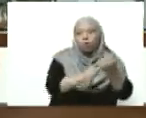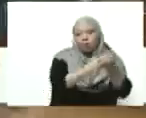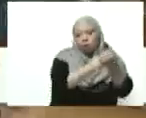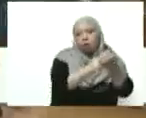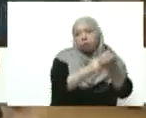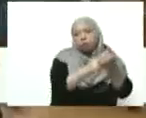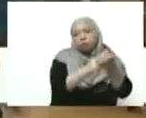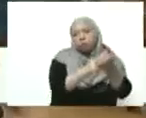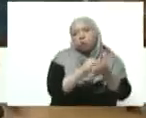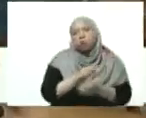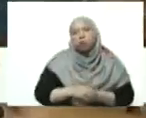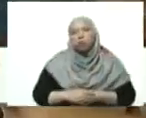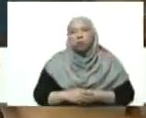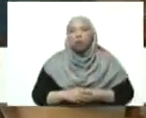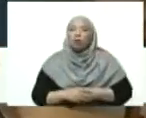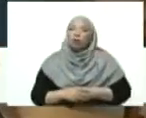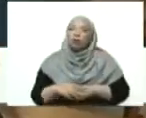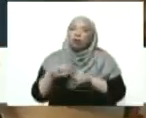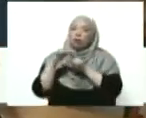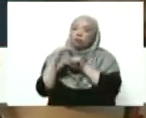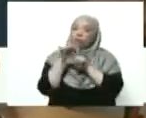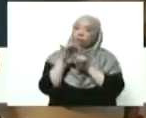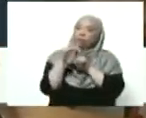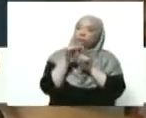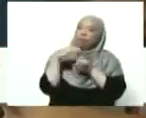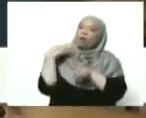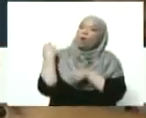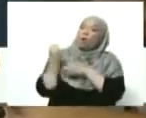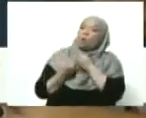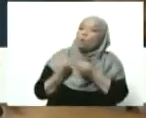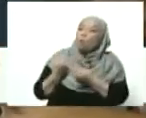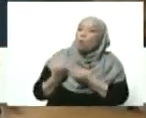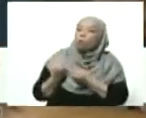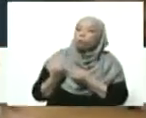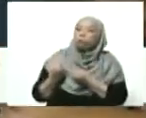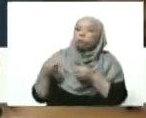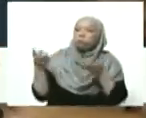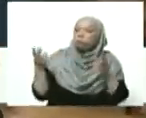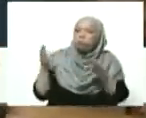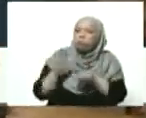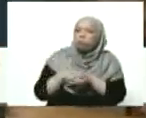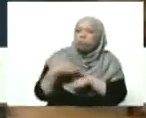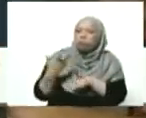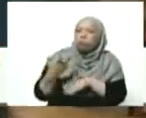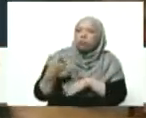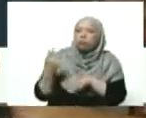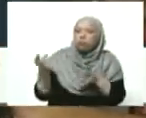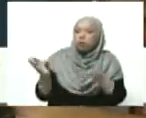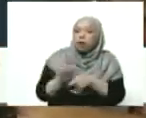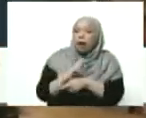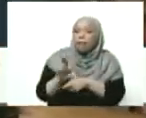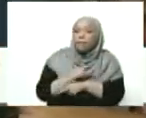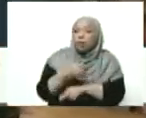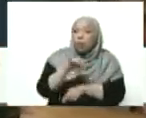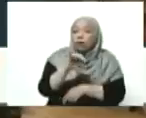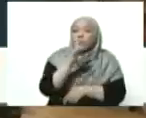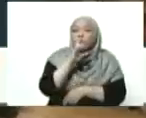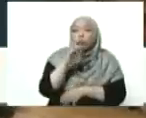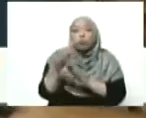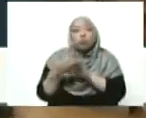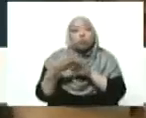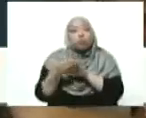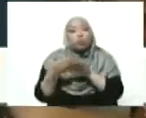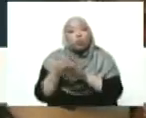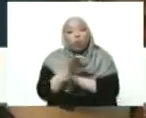que esta situación que se ha generado de manera pronta llegue a un